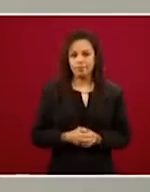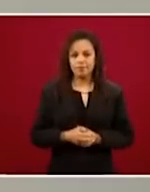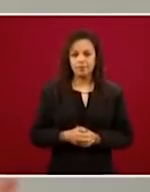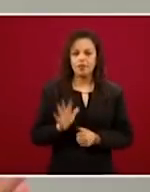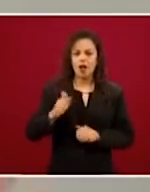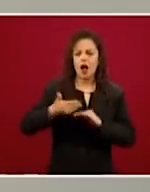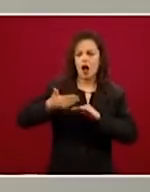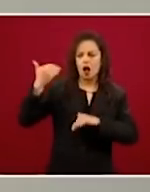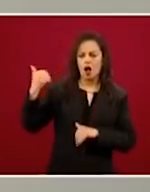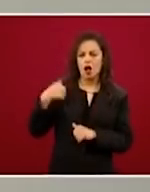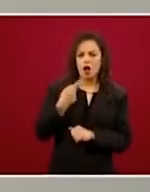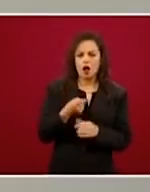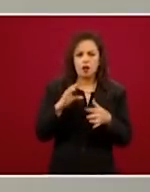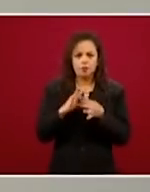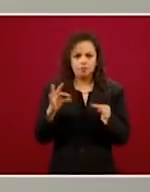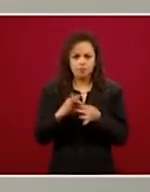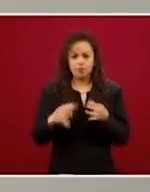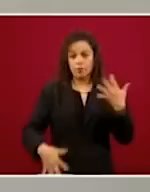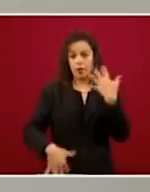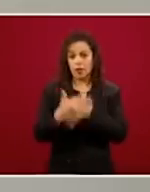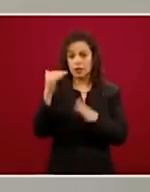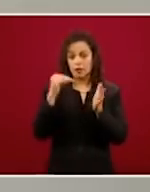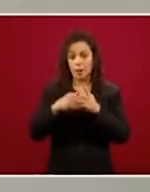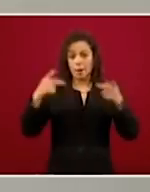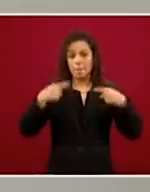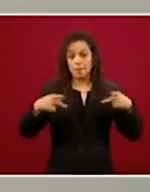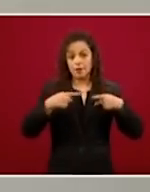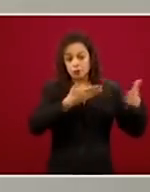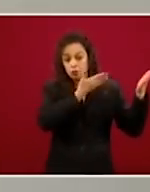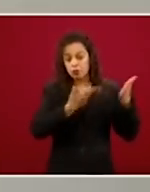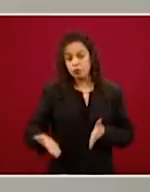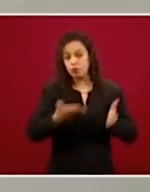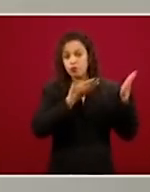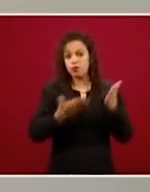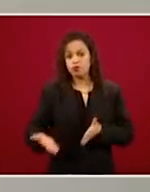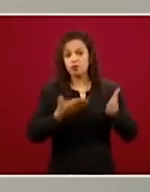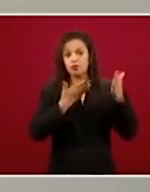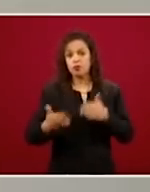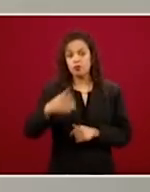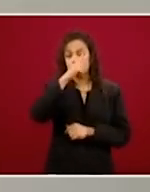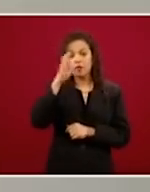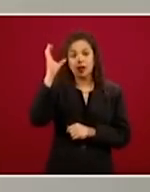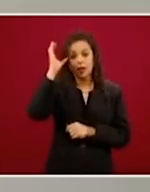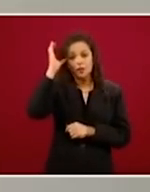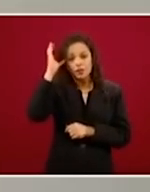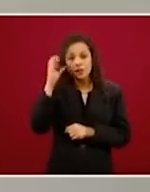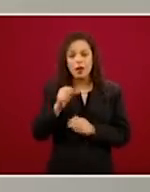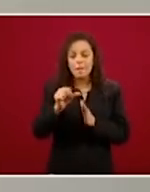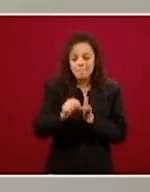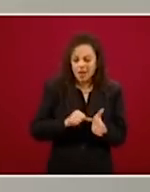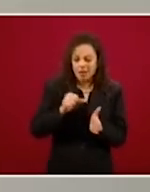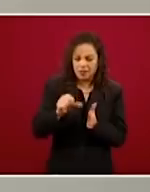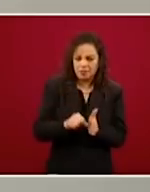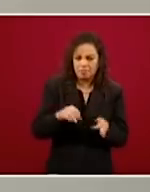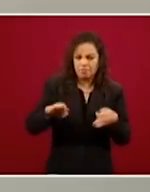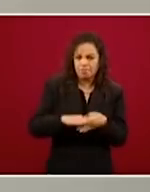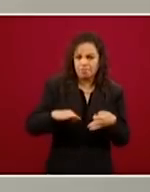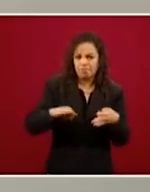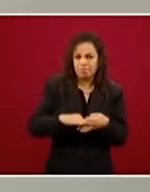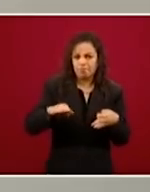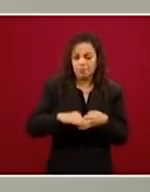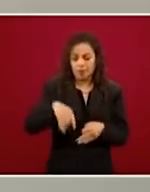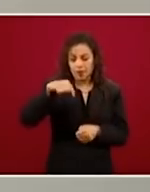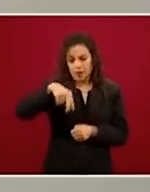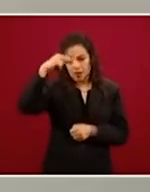llegan 15.000 personas provenientes de china todos los meses meses a méxico y no está